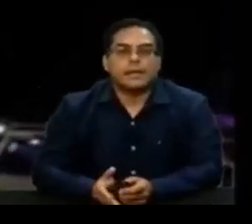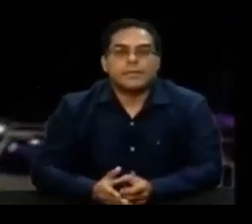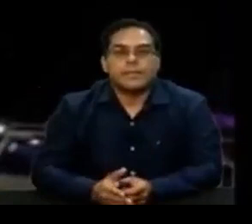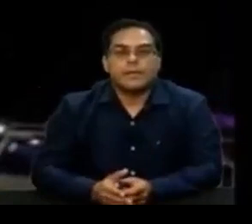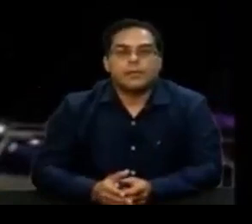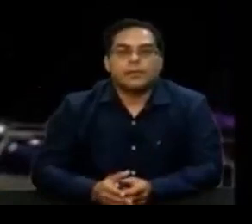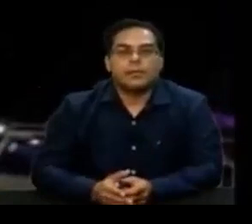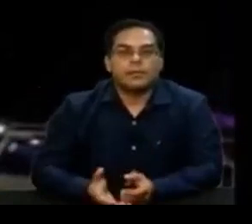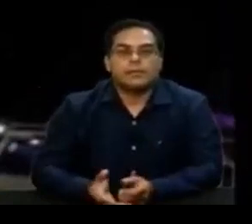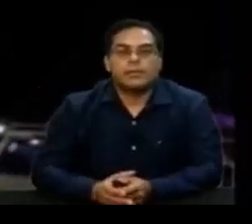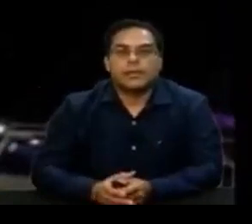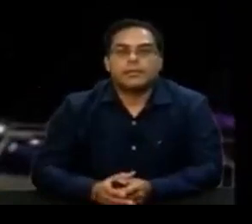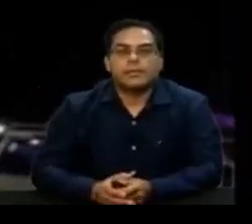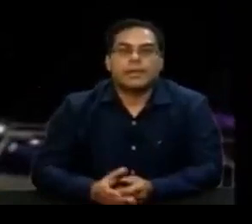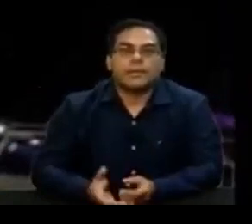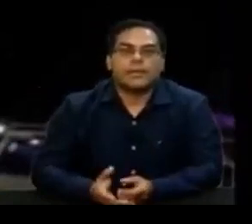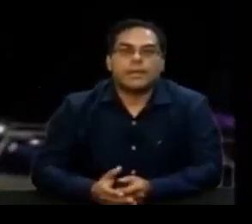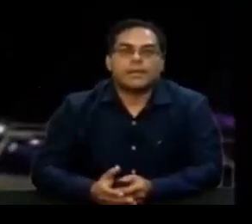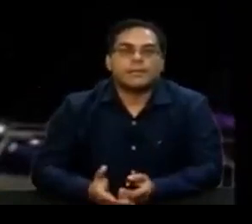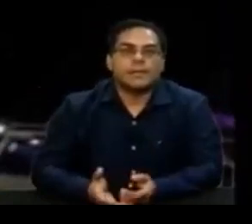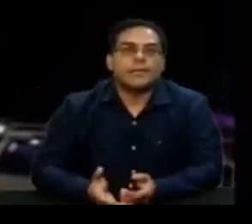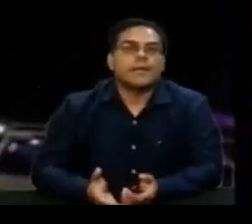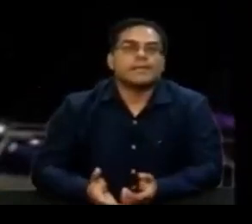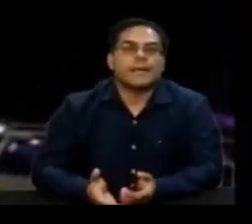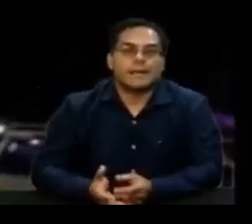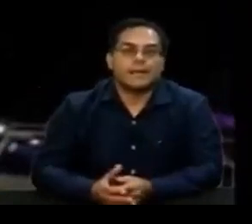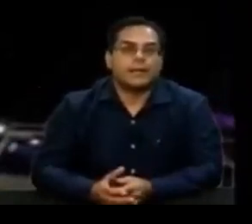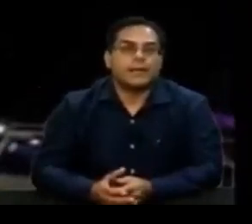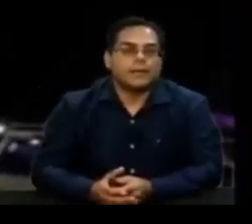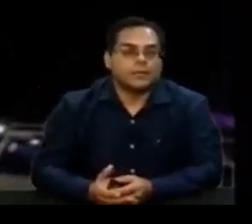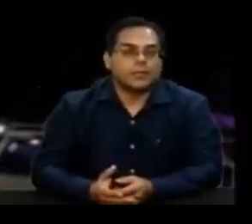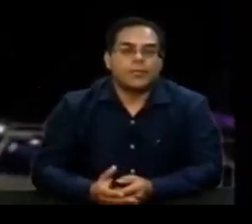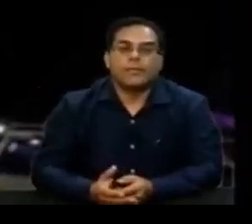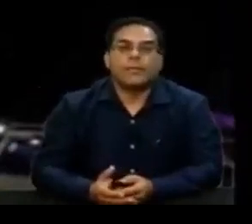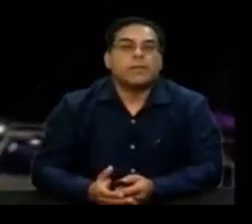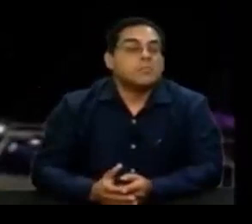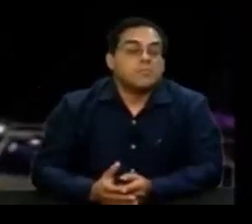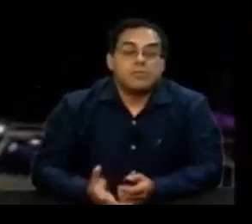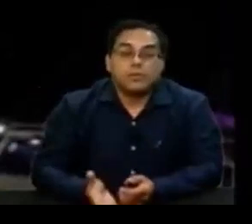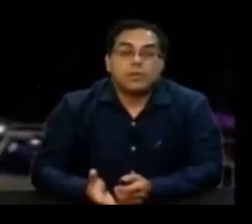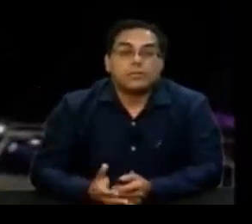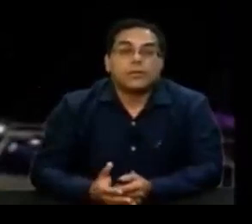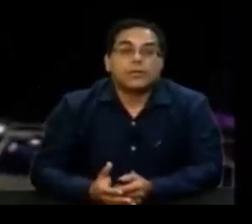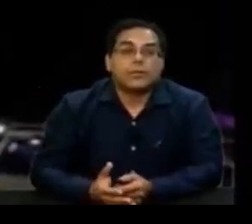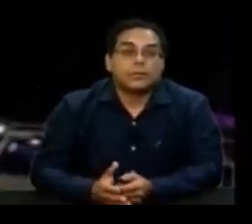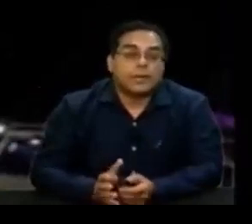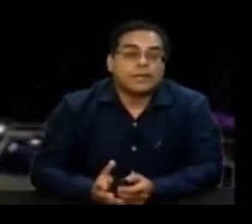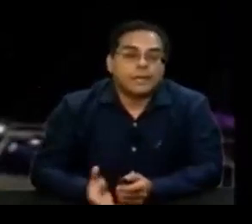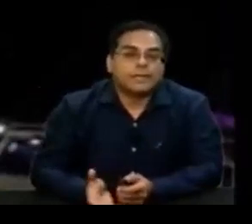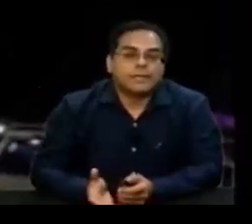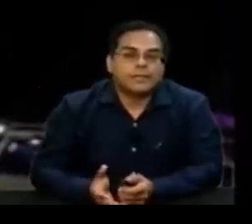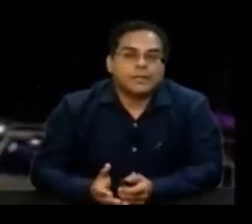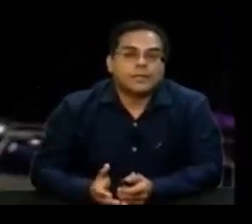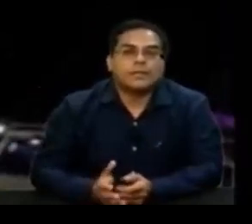alineada, ¿no? Y le tenemos que pedir al paciente que vea hacia arriba. Si él ve hacia arriba, normalmente no tenemos mayor problema y